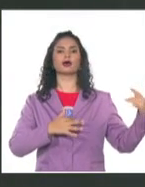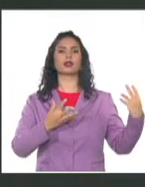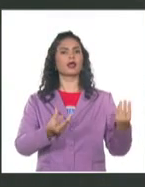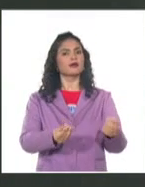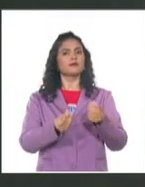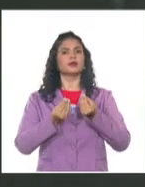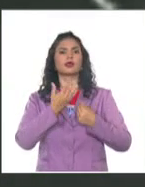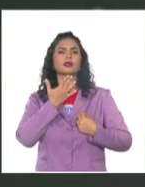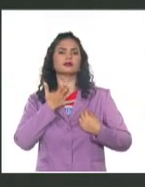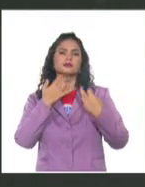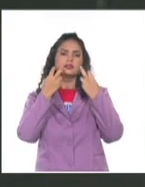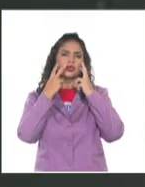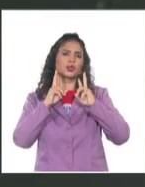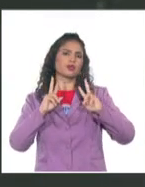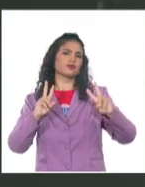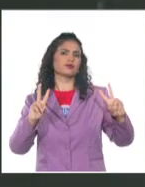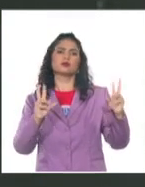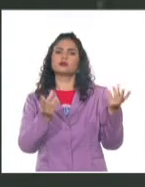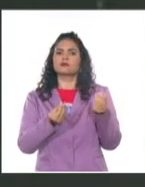palomita.